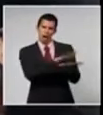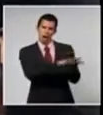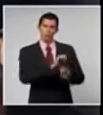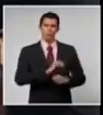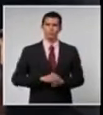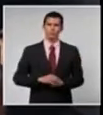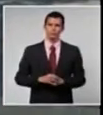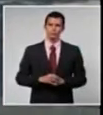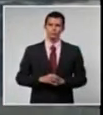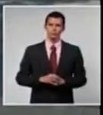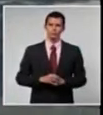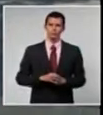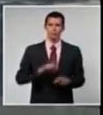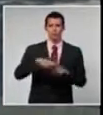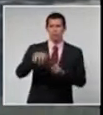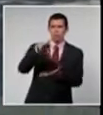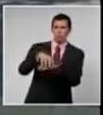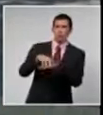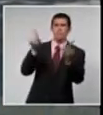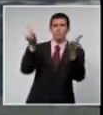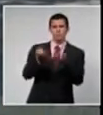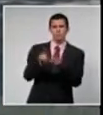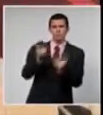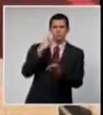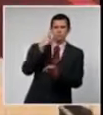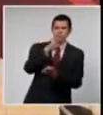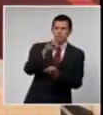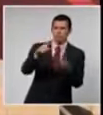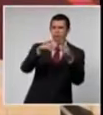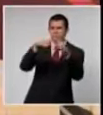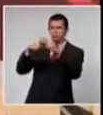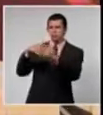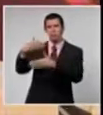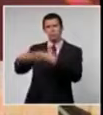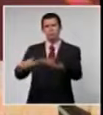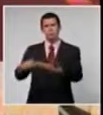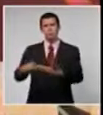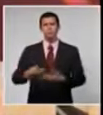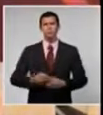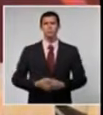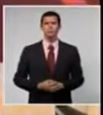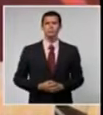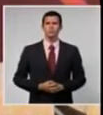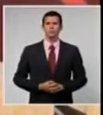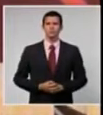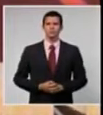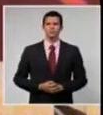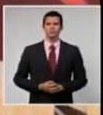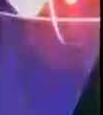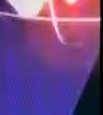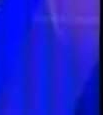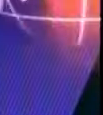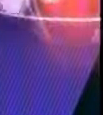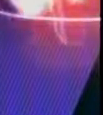de Varadero. Desde Matanzas, Pedro Rizo Martínez, Sistema Informativo de la Televisión Cubana.